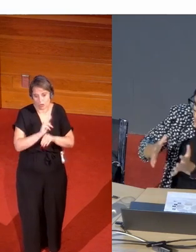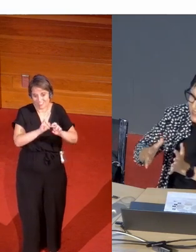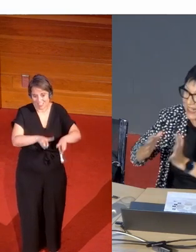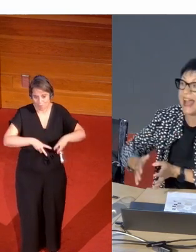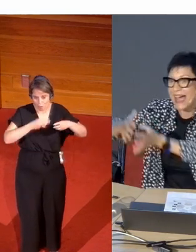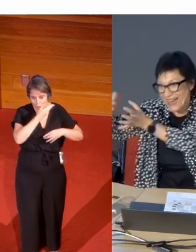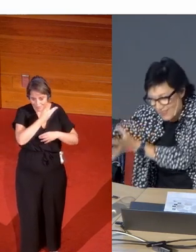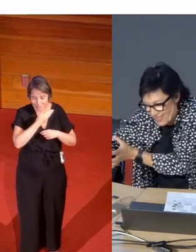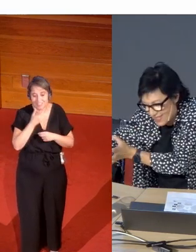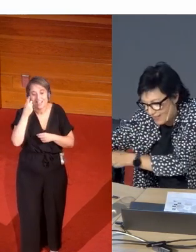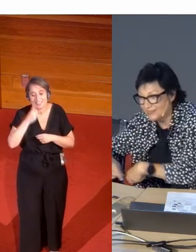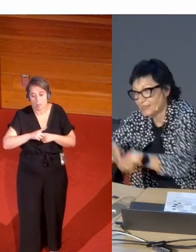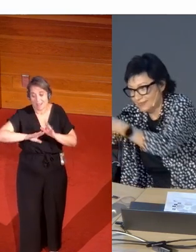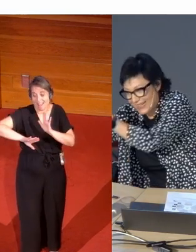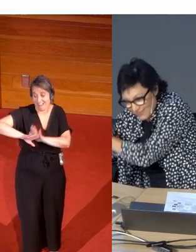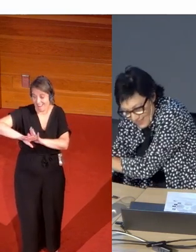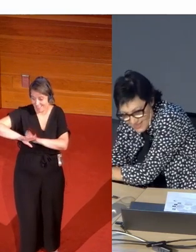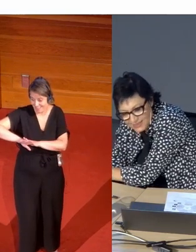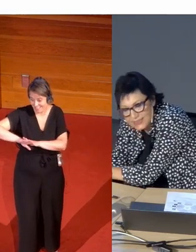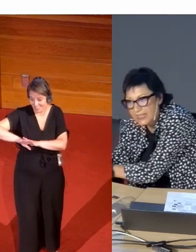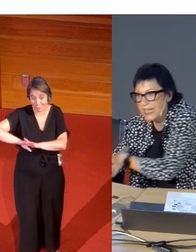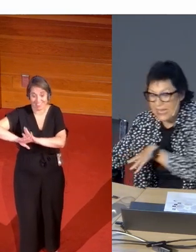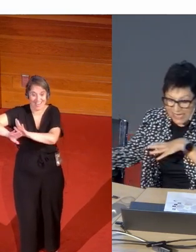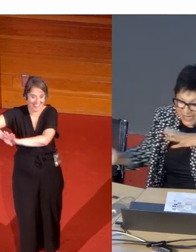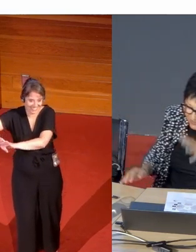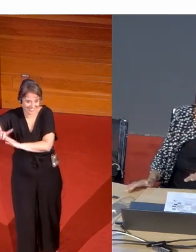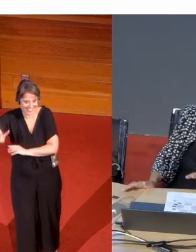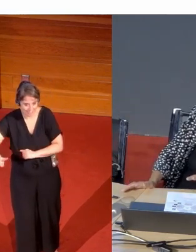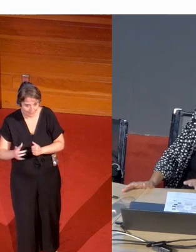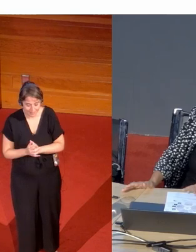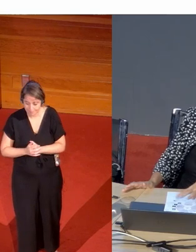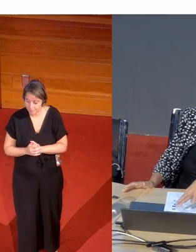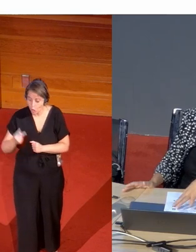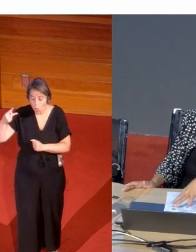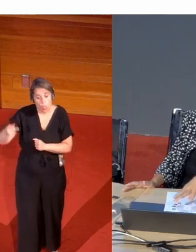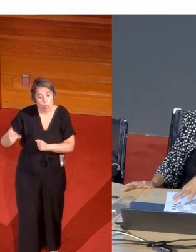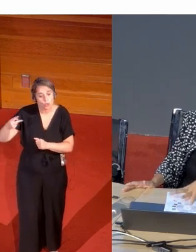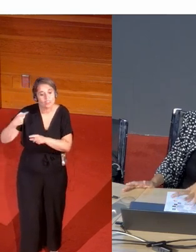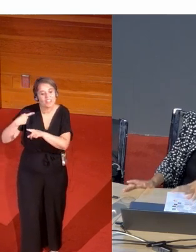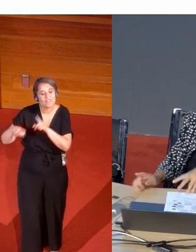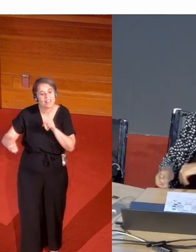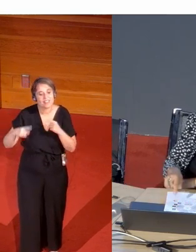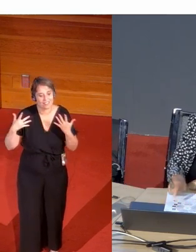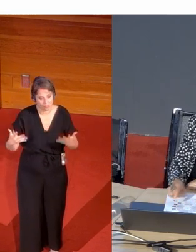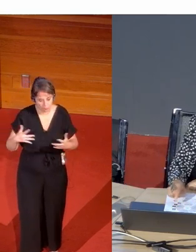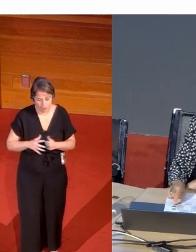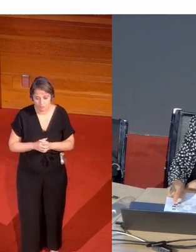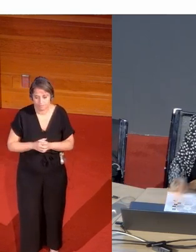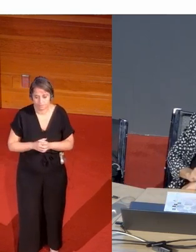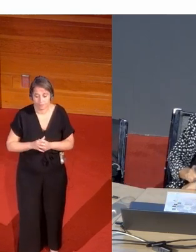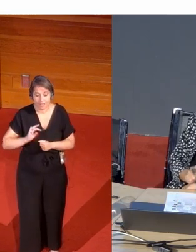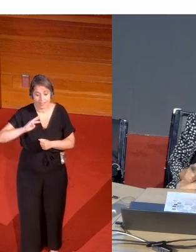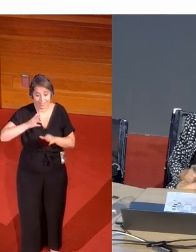que también están a la derecha de la derecha la diferencia principal es que el